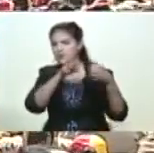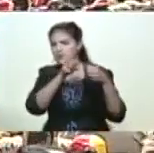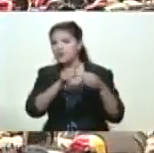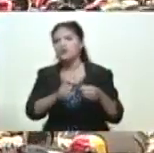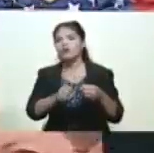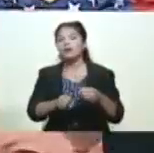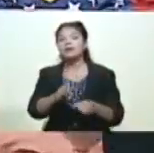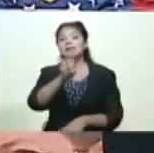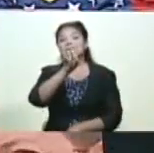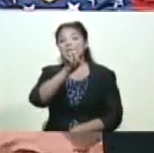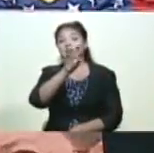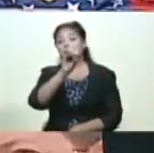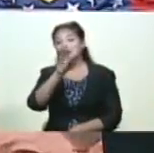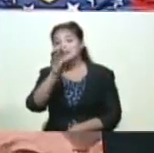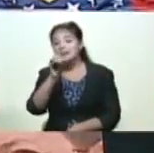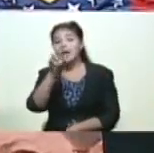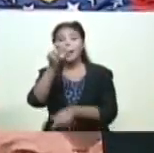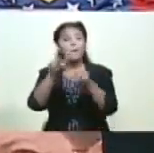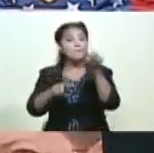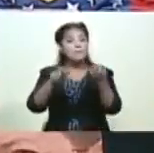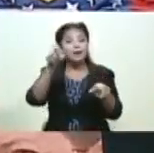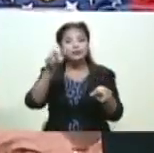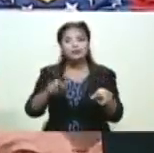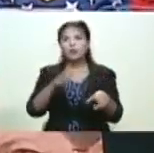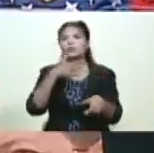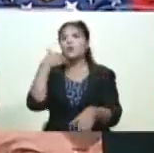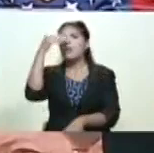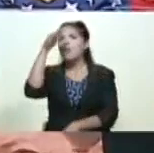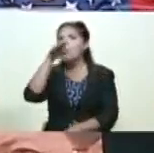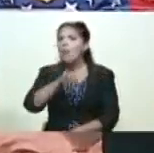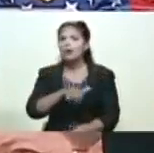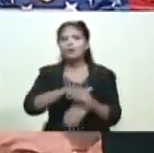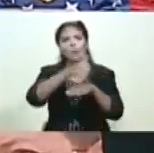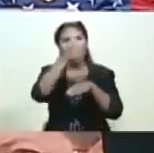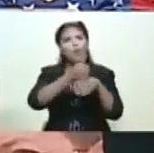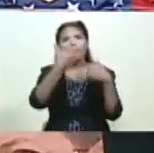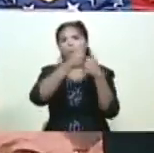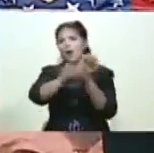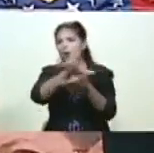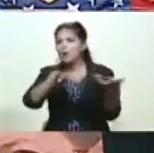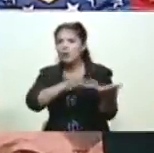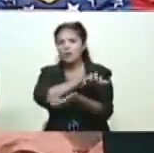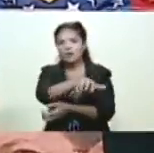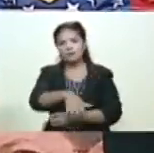Más de 100 compatriotas asesinados por la violencia.